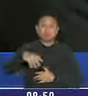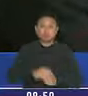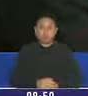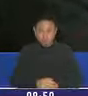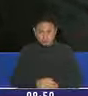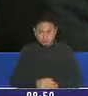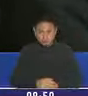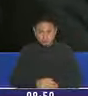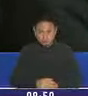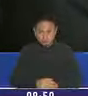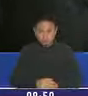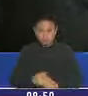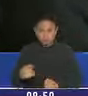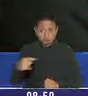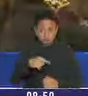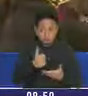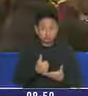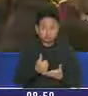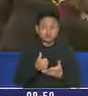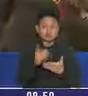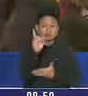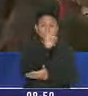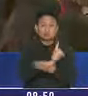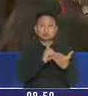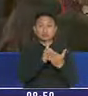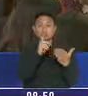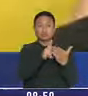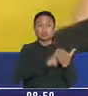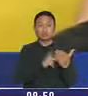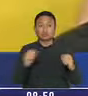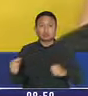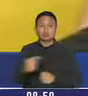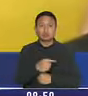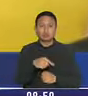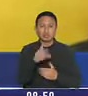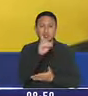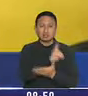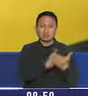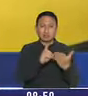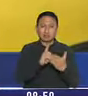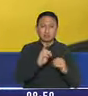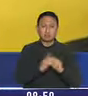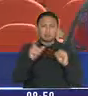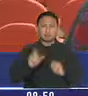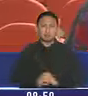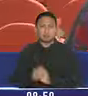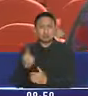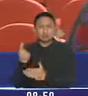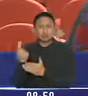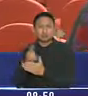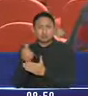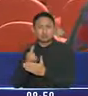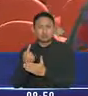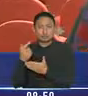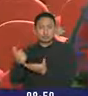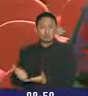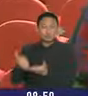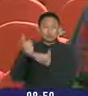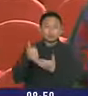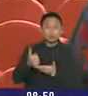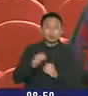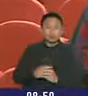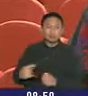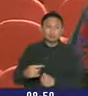del país, que permitieron el diseño del proyecto para la detección y diagnóstico de autismo. El que permita